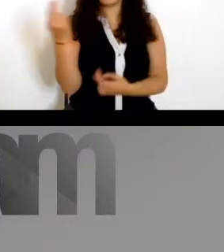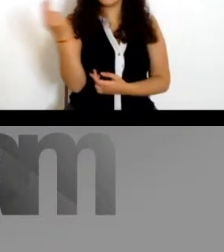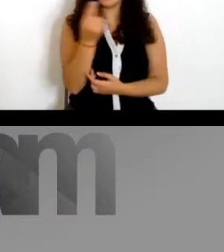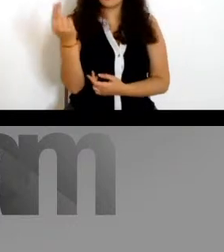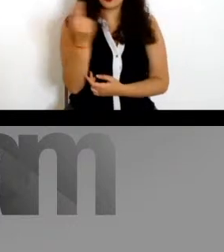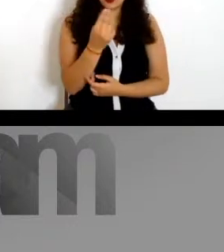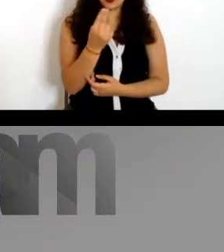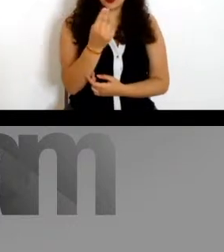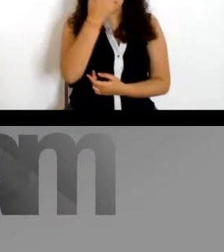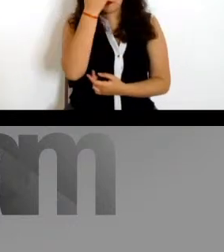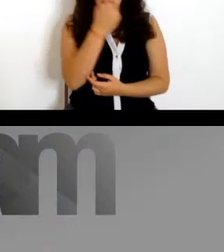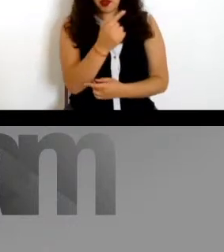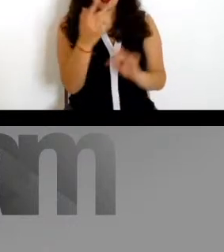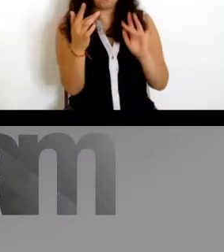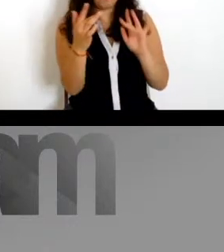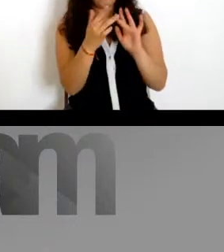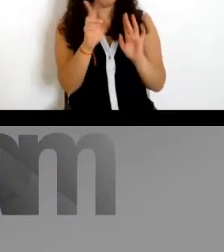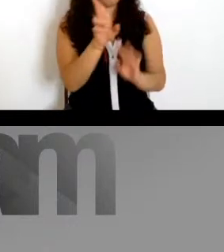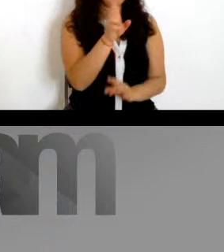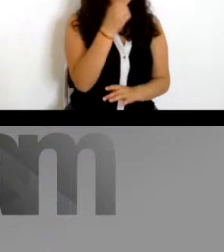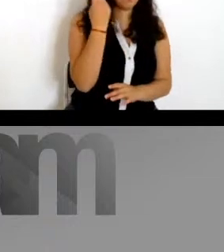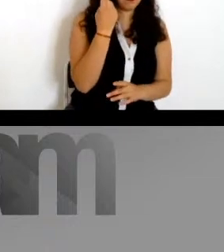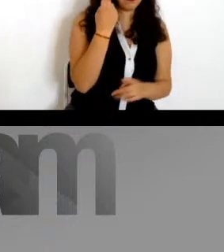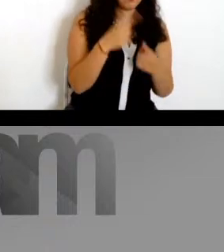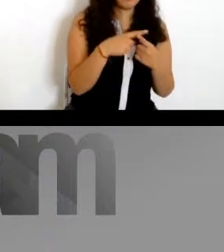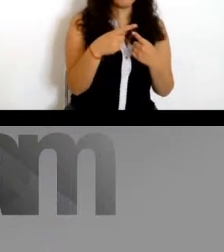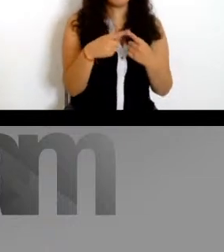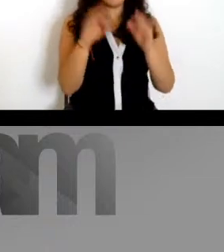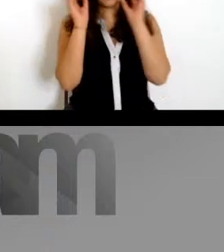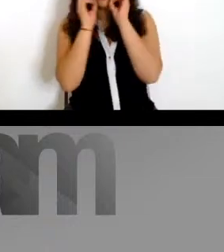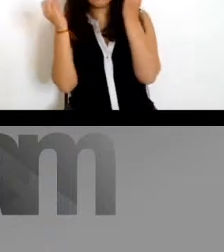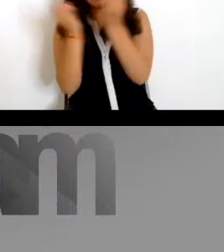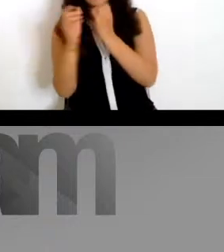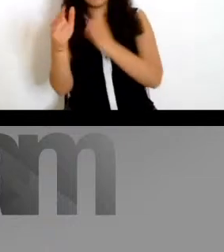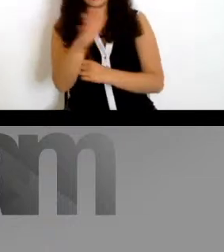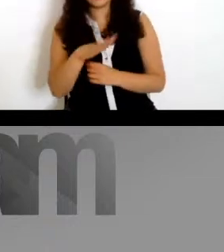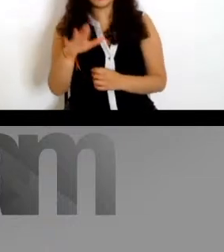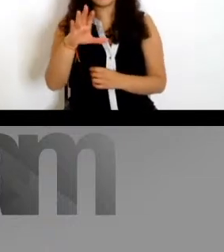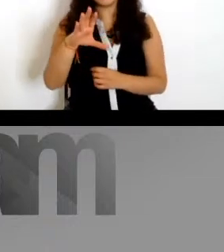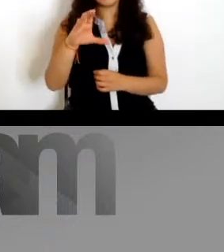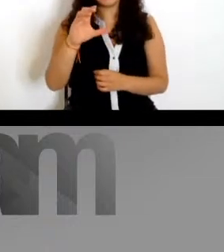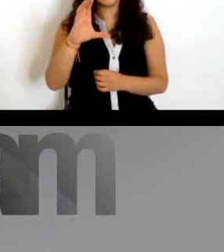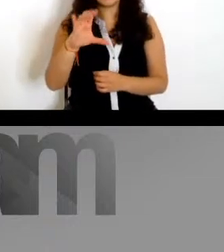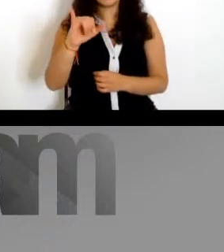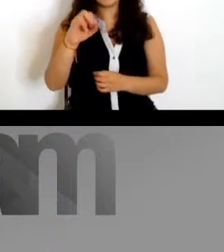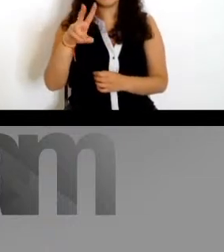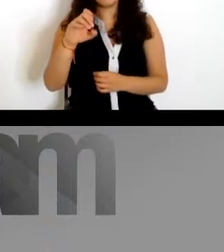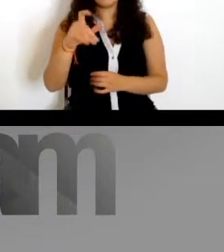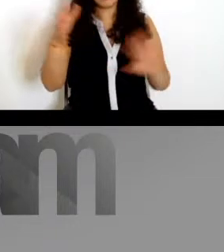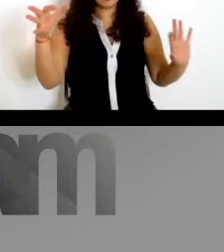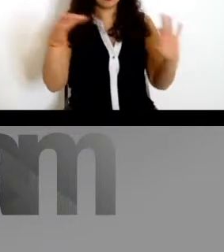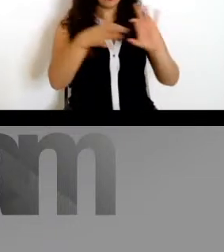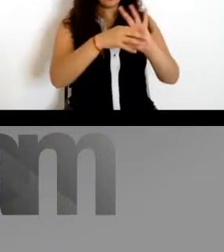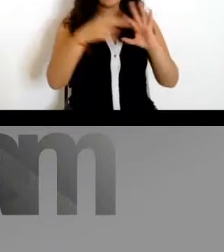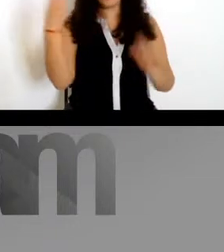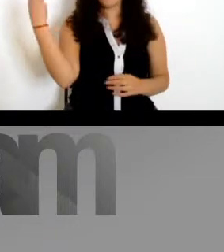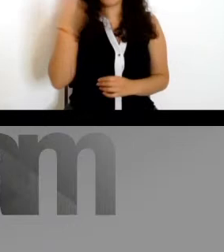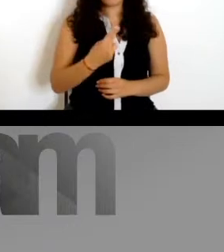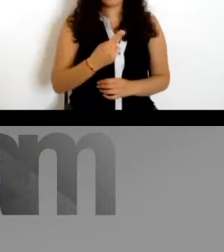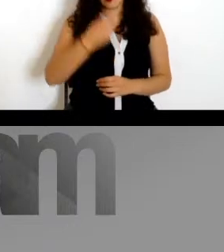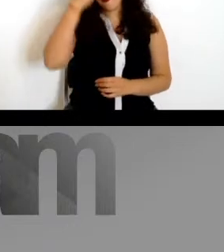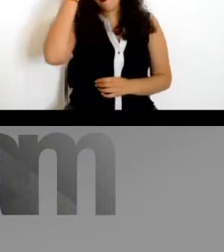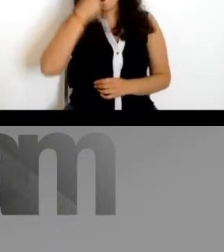la vinculación entre la universidad y las organizaciones de la sociedad civil para impulsar la